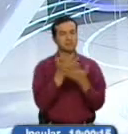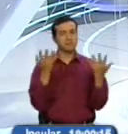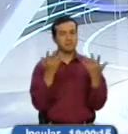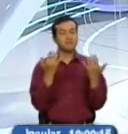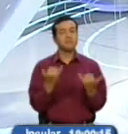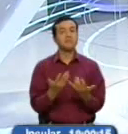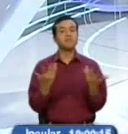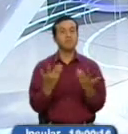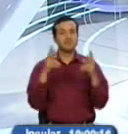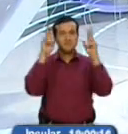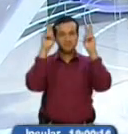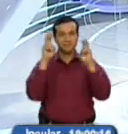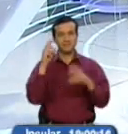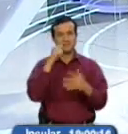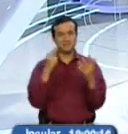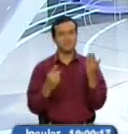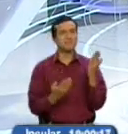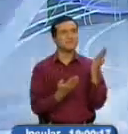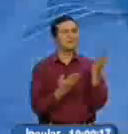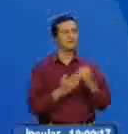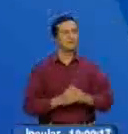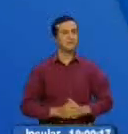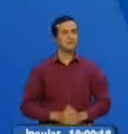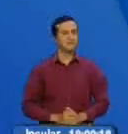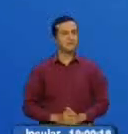Tenemos por ahora otros titulares.